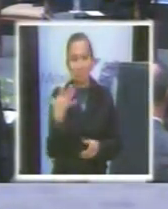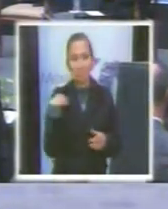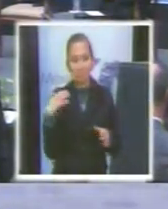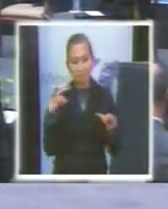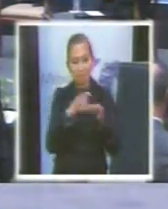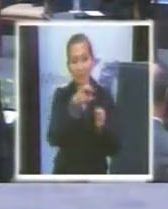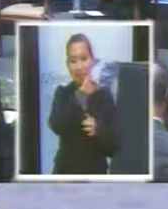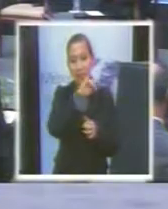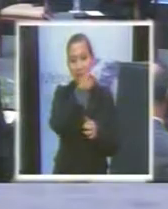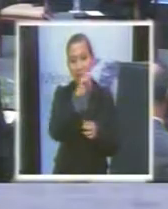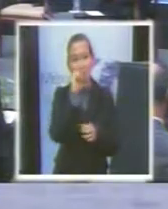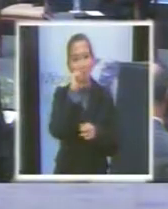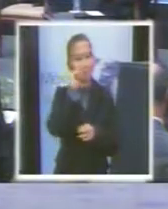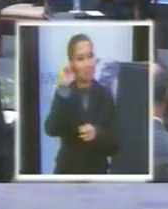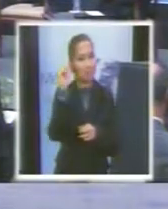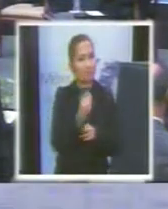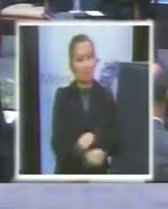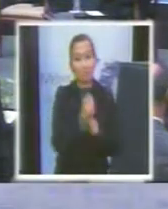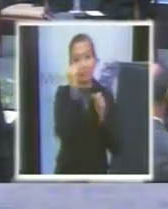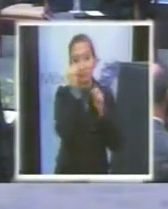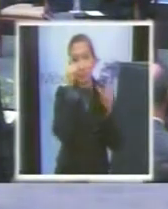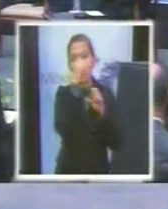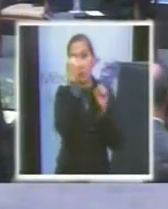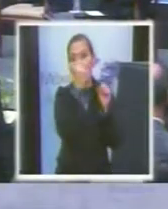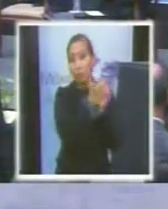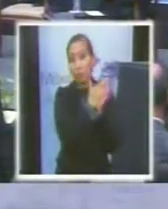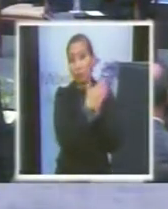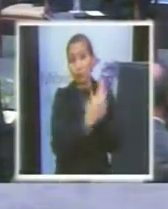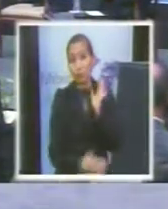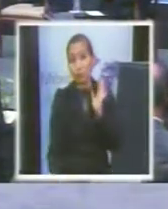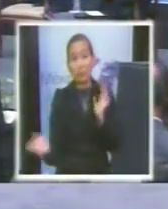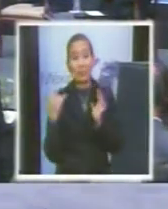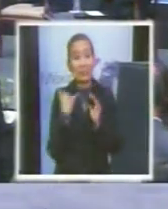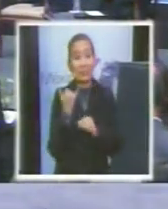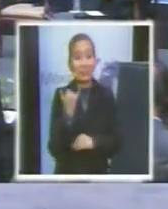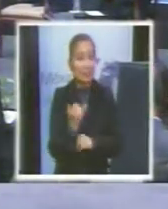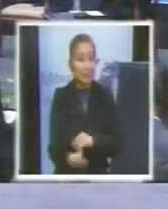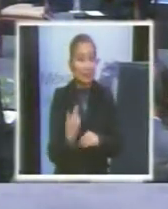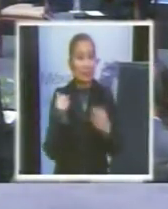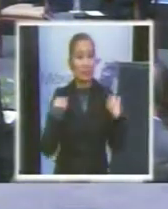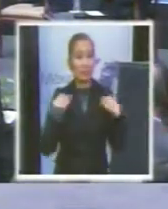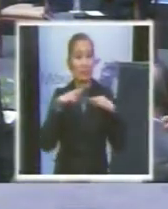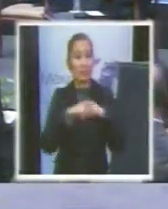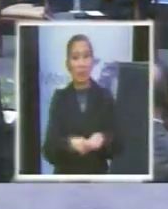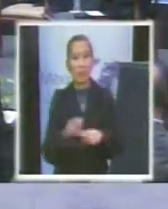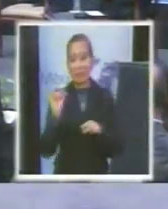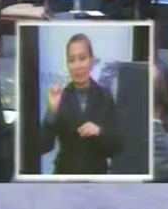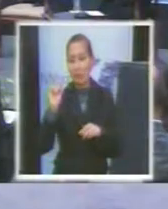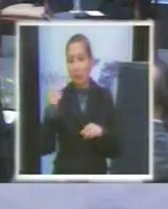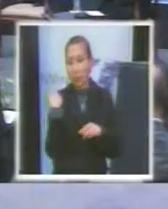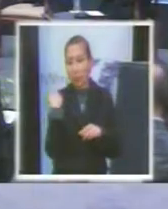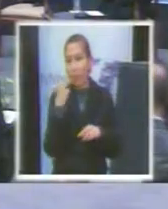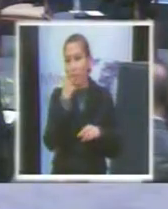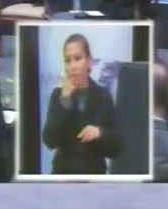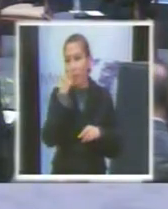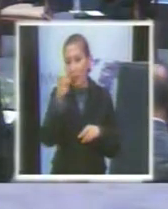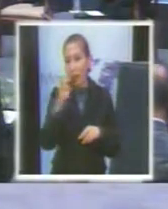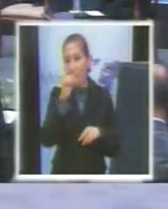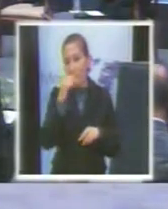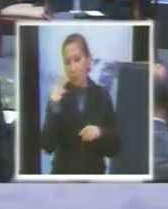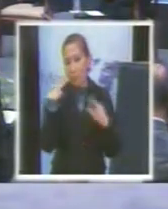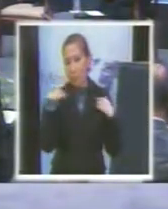con Jaime una amistad y admiración de hace muchos años, y el profesor acaba de situar, el profesor